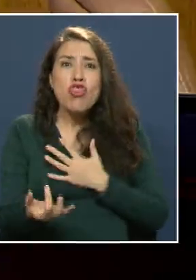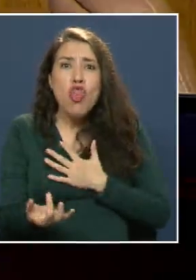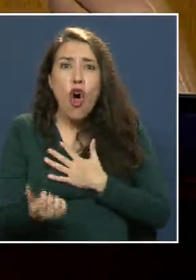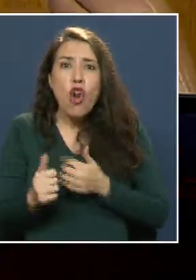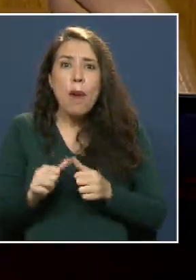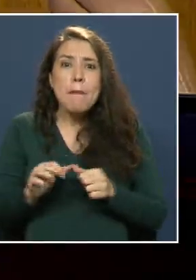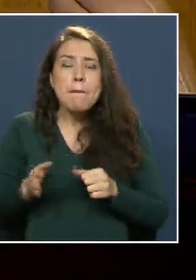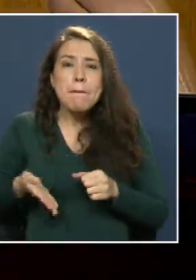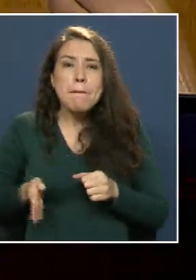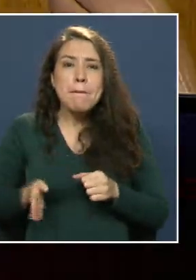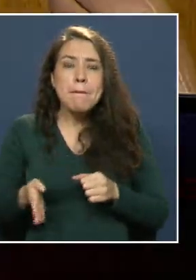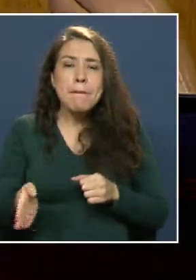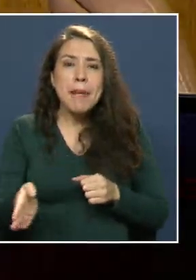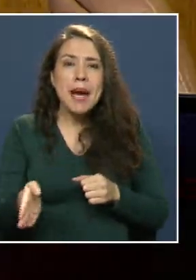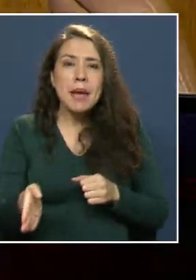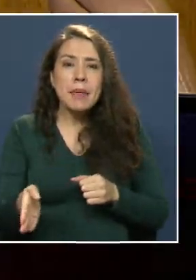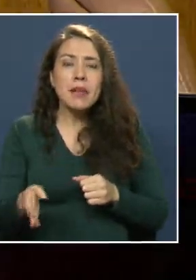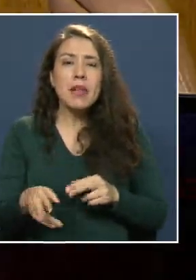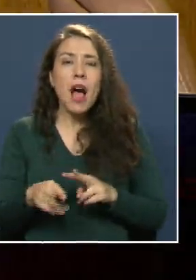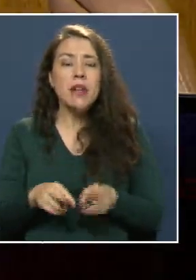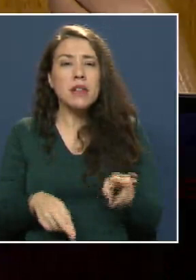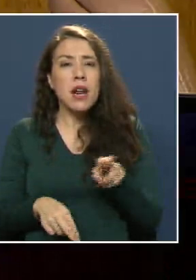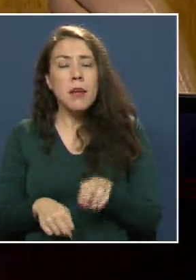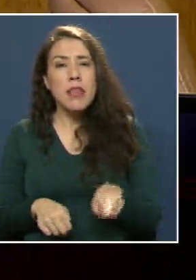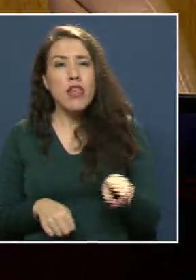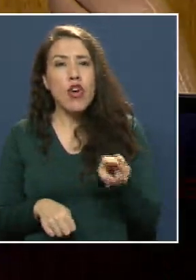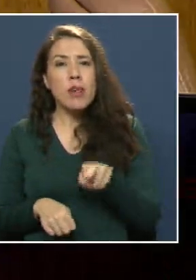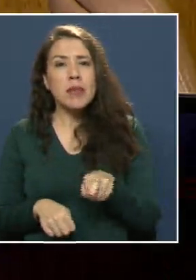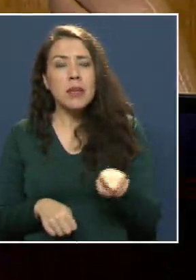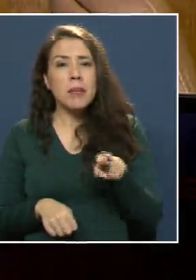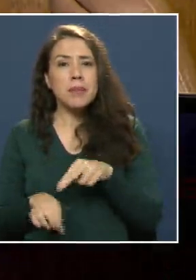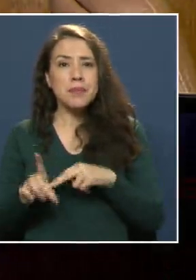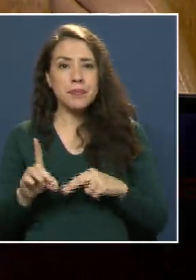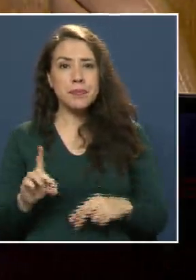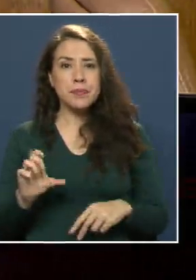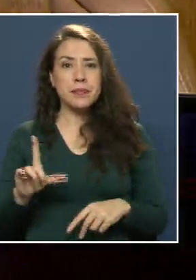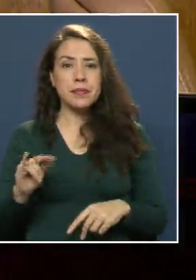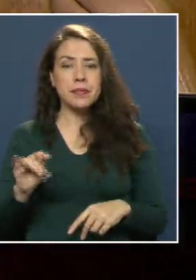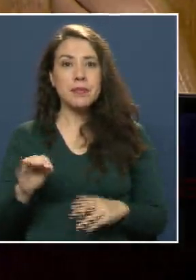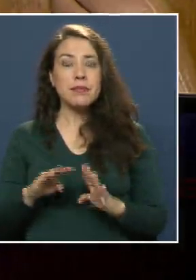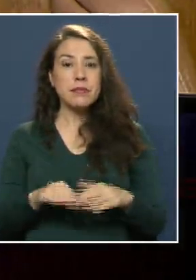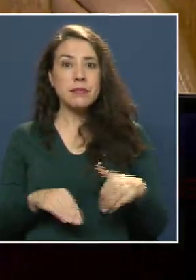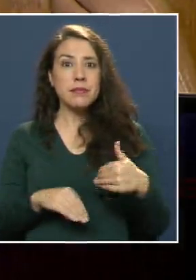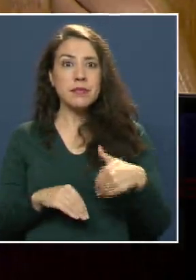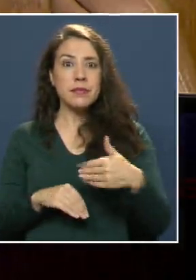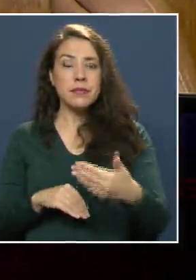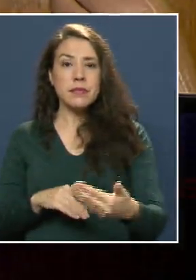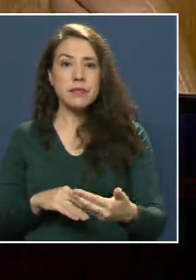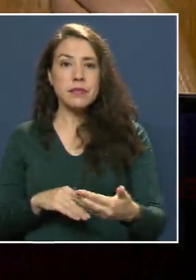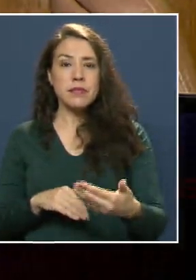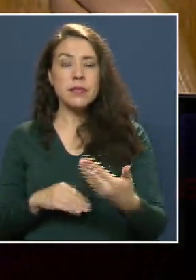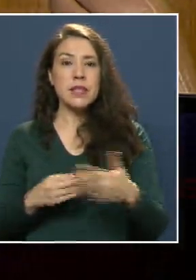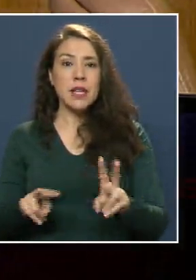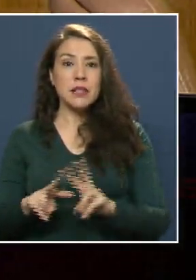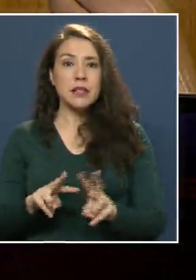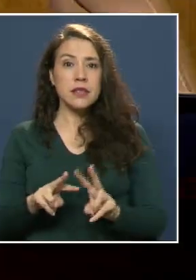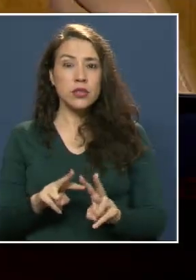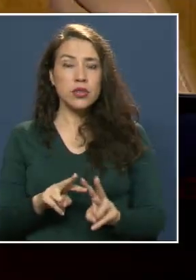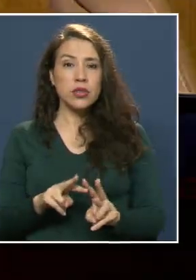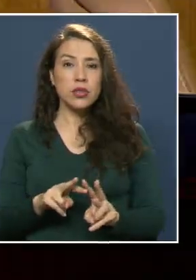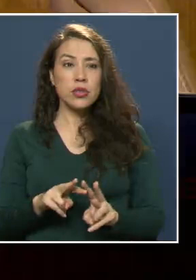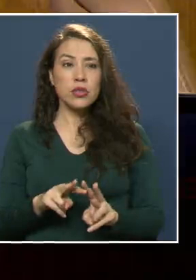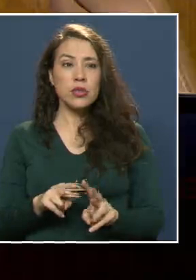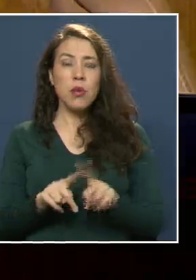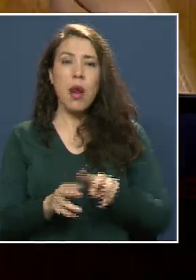permanente, es la comisión repetida de ese delito mucho después de haberse cometido, es